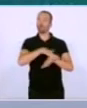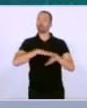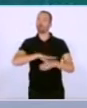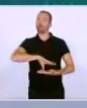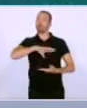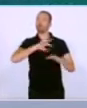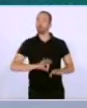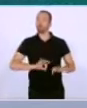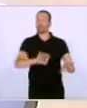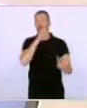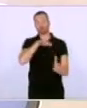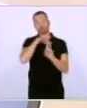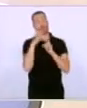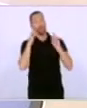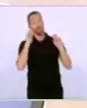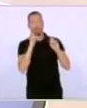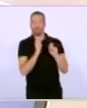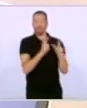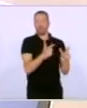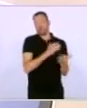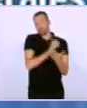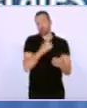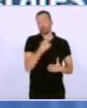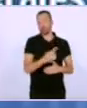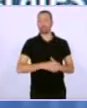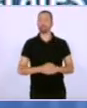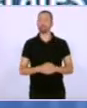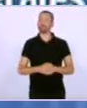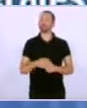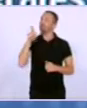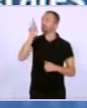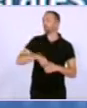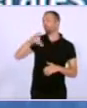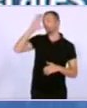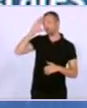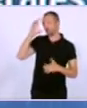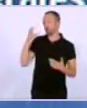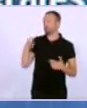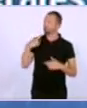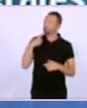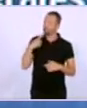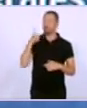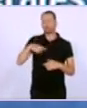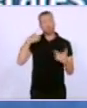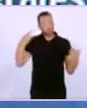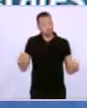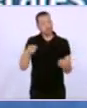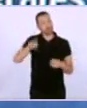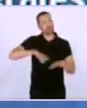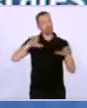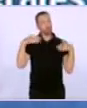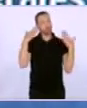estado de alarma señor Rodríguez Almeida le hemos escuchado decir y no solo nuestra campaña también en algunas intervenciones en el congreso que es posible